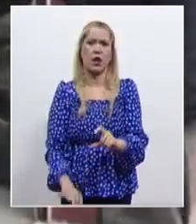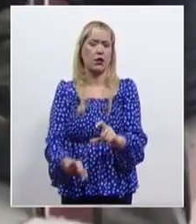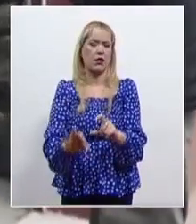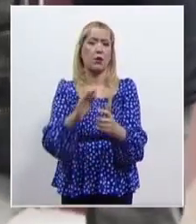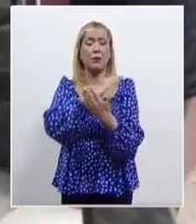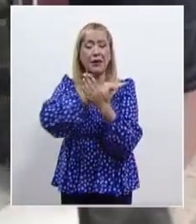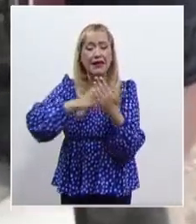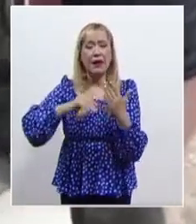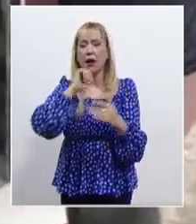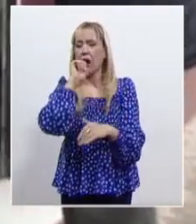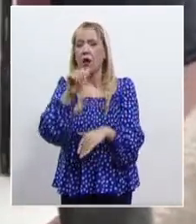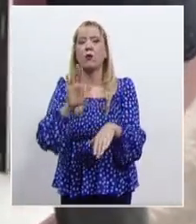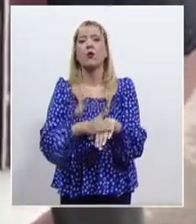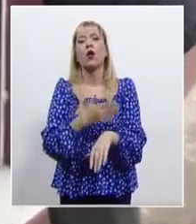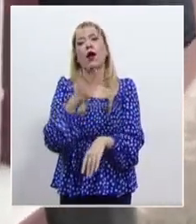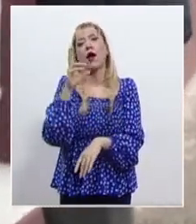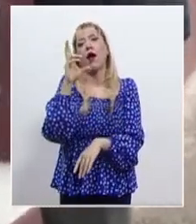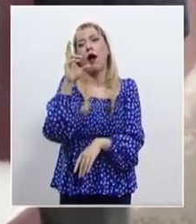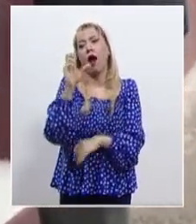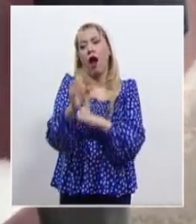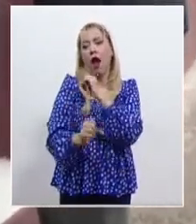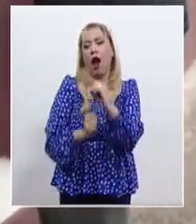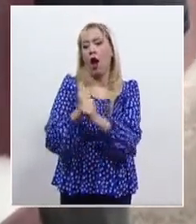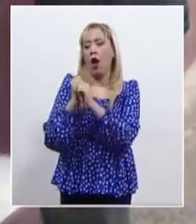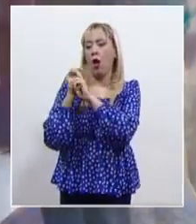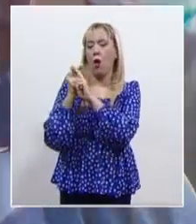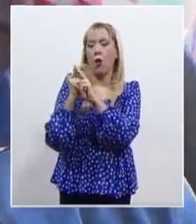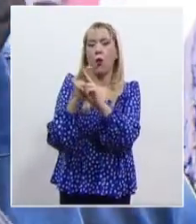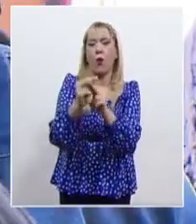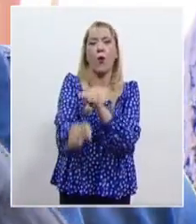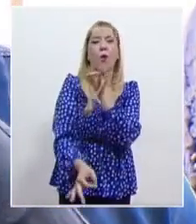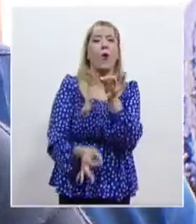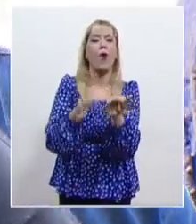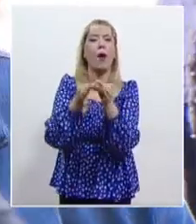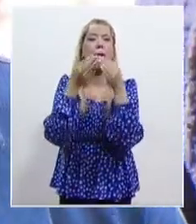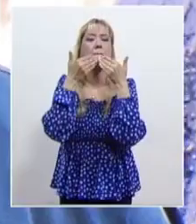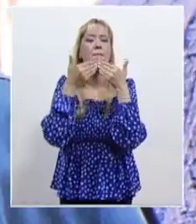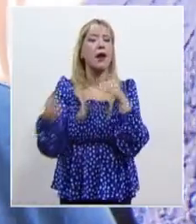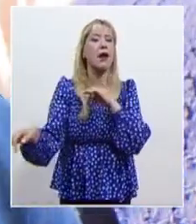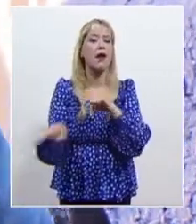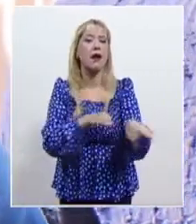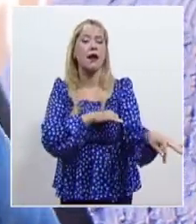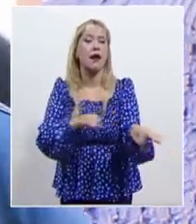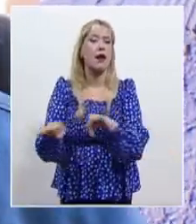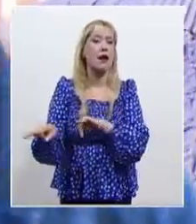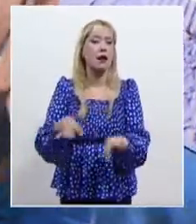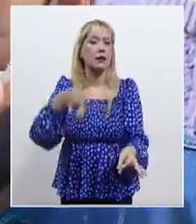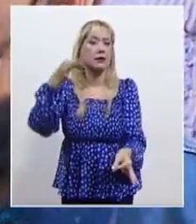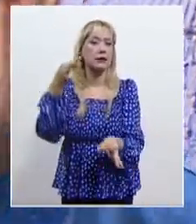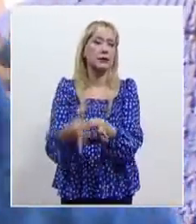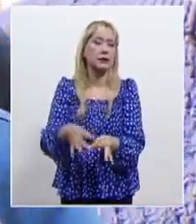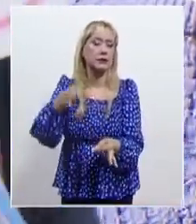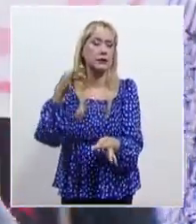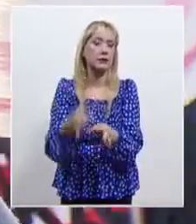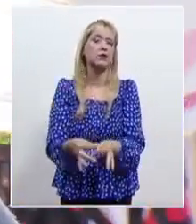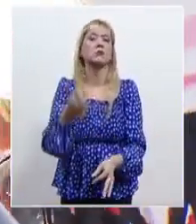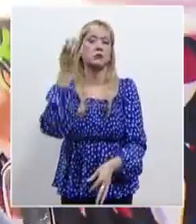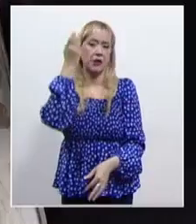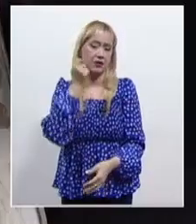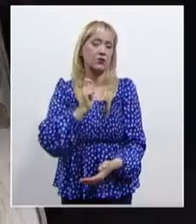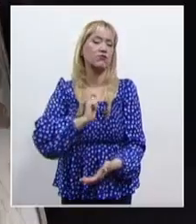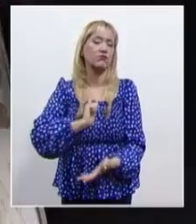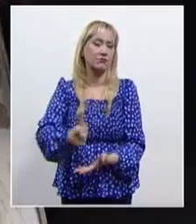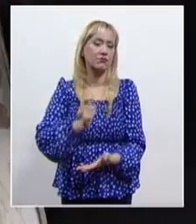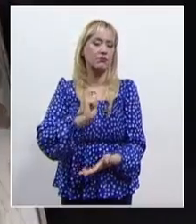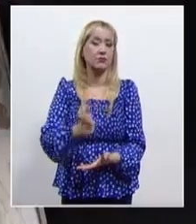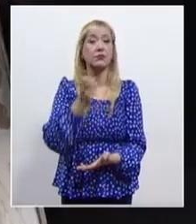último año de servicio, ya que debe haber congruencia entre las aportaciones que el trabajador enteró y la pensión otorgada. Este criterio se